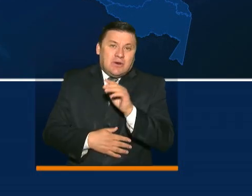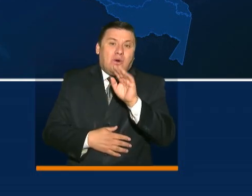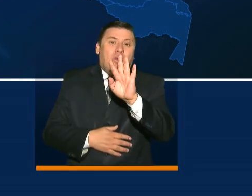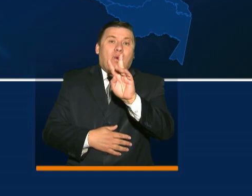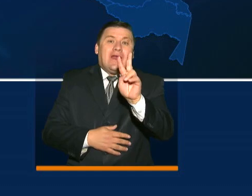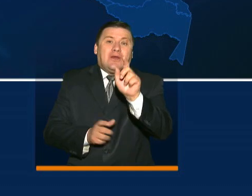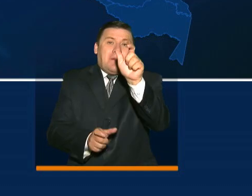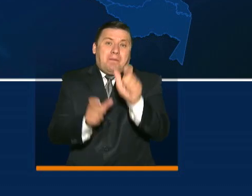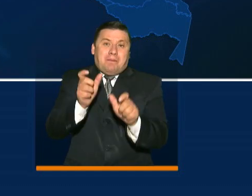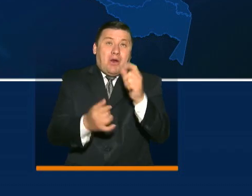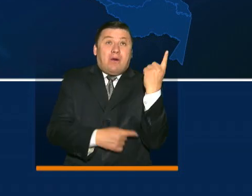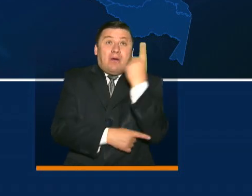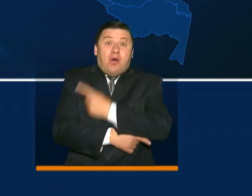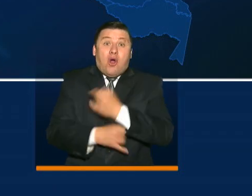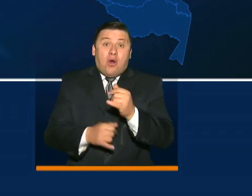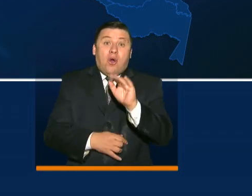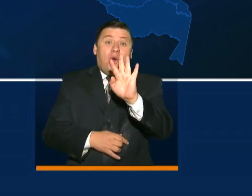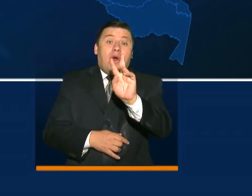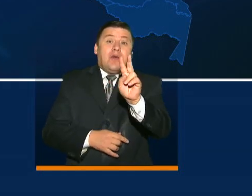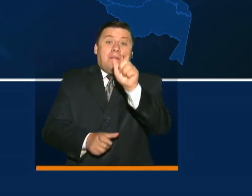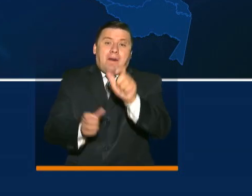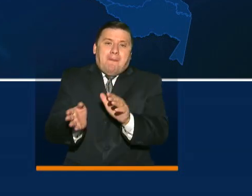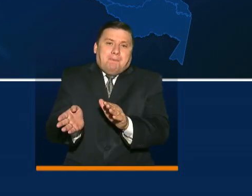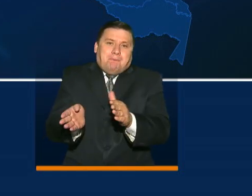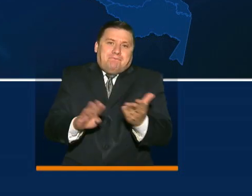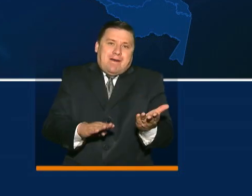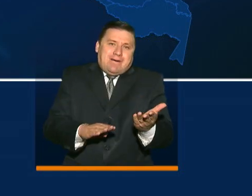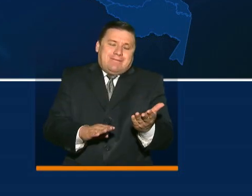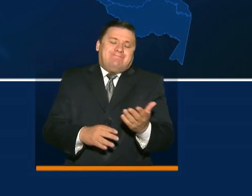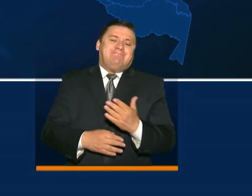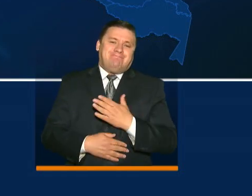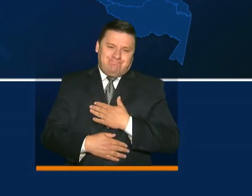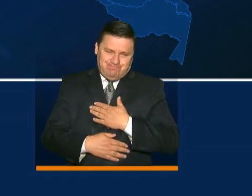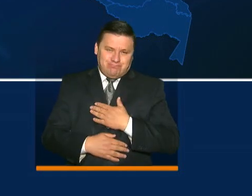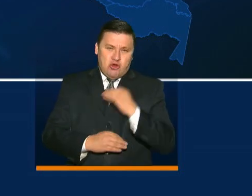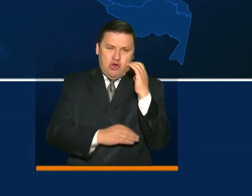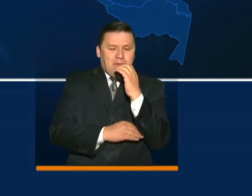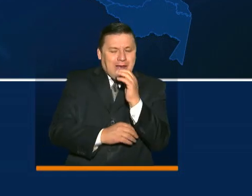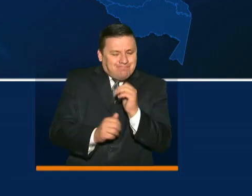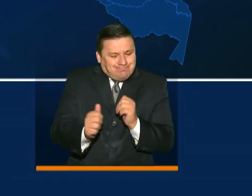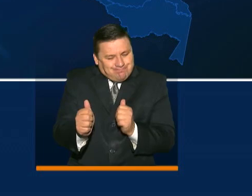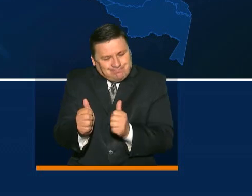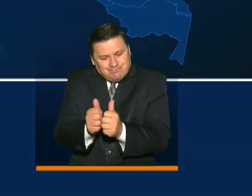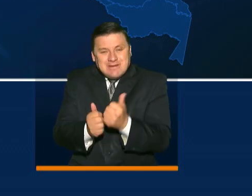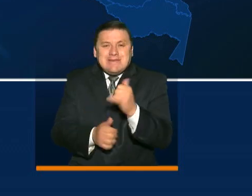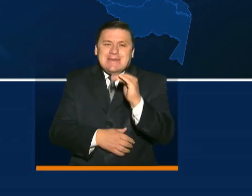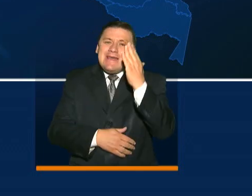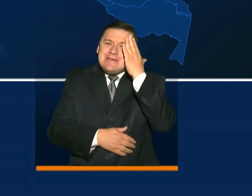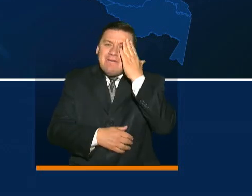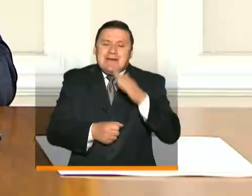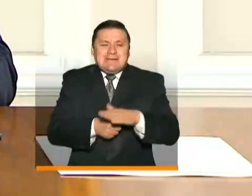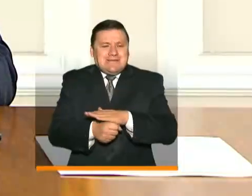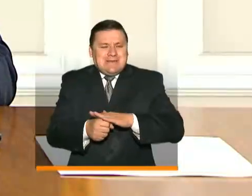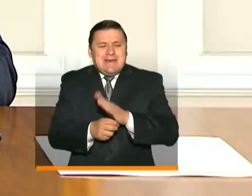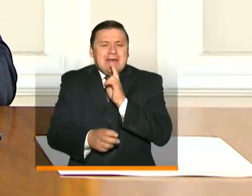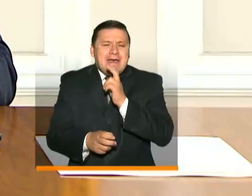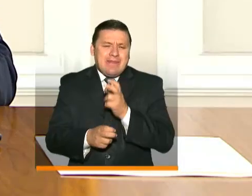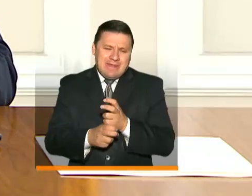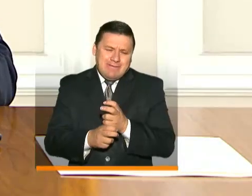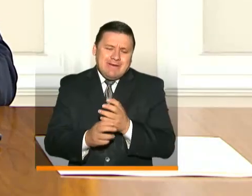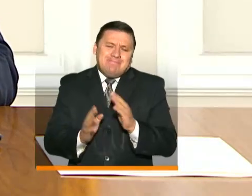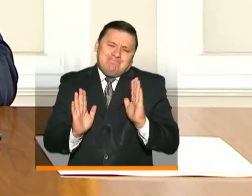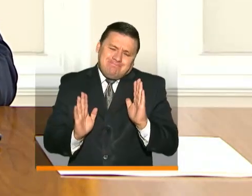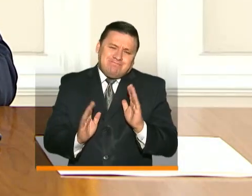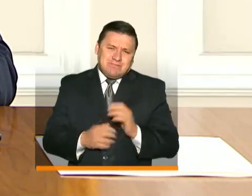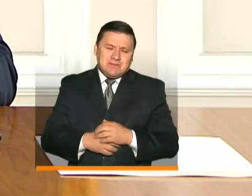42 familias que el día de hoy perdieron un ser querido, les queremos decir que estamos con ustedes. Sabemos lo difícil que es esta circunstancia